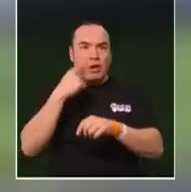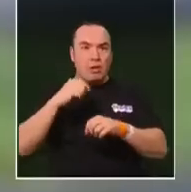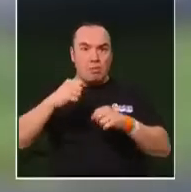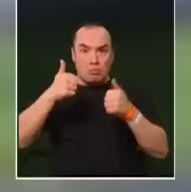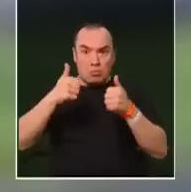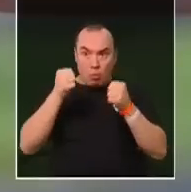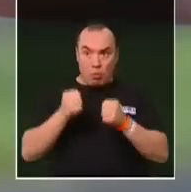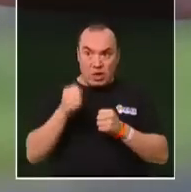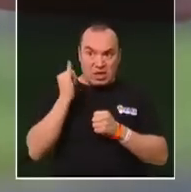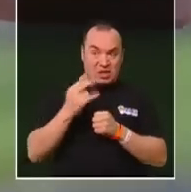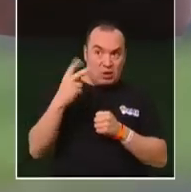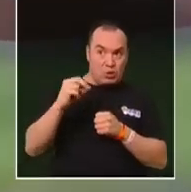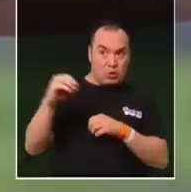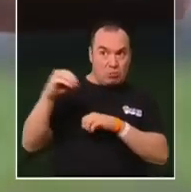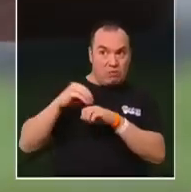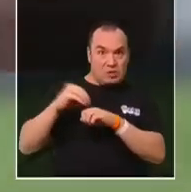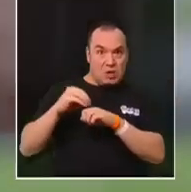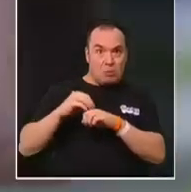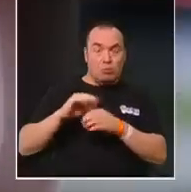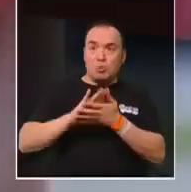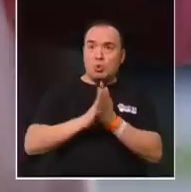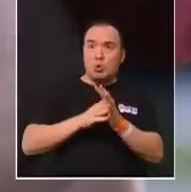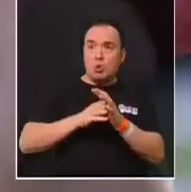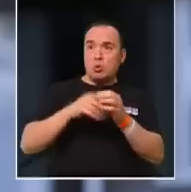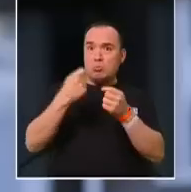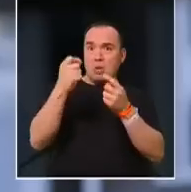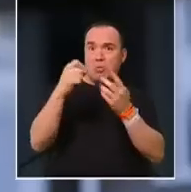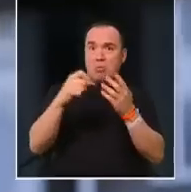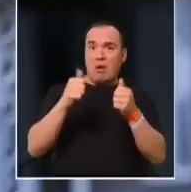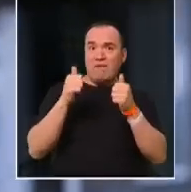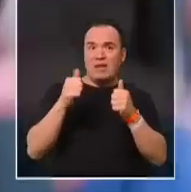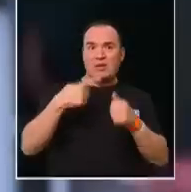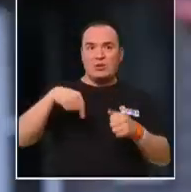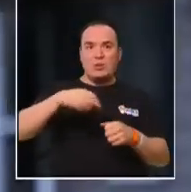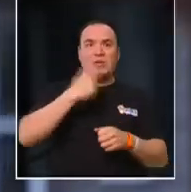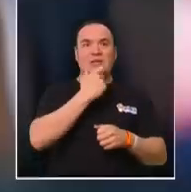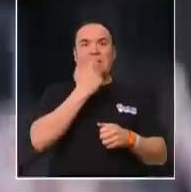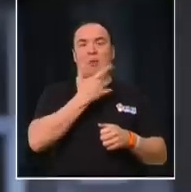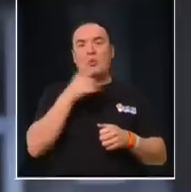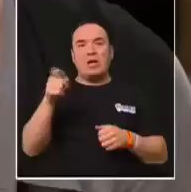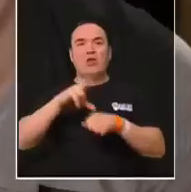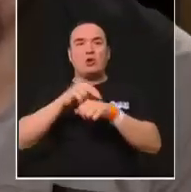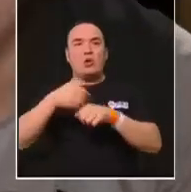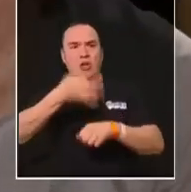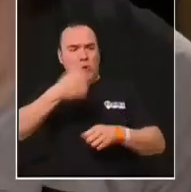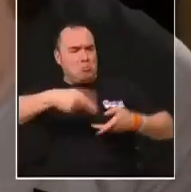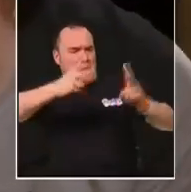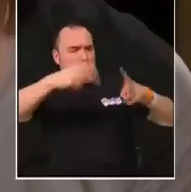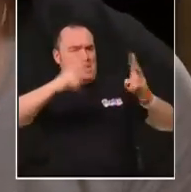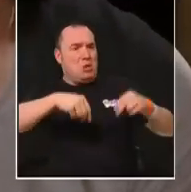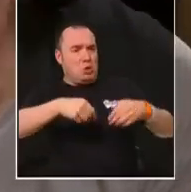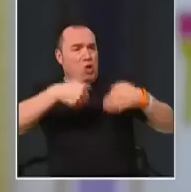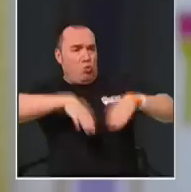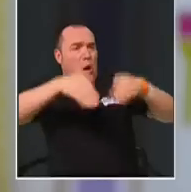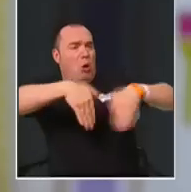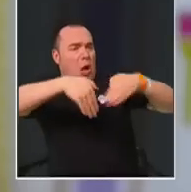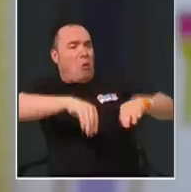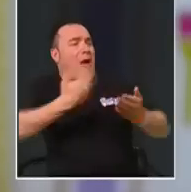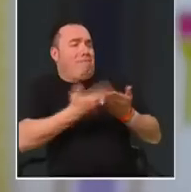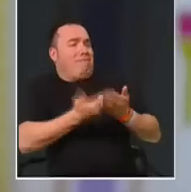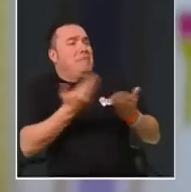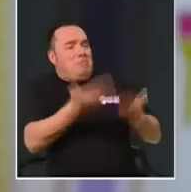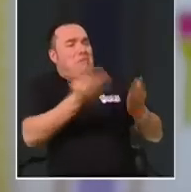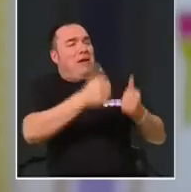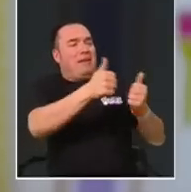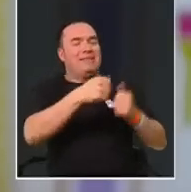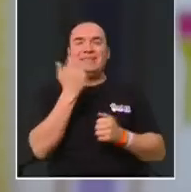si no se podía. Y finalmente salió todo bien. Nos reíamos porque el doctor dijo, no, chiquillo, pónganse a tener guagua nomás, dijo el doctor. Se siente